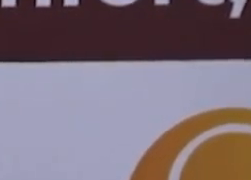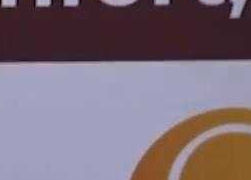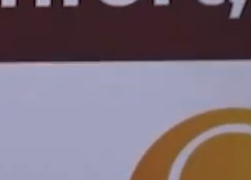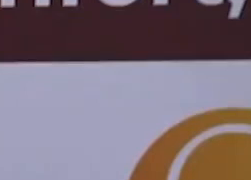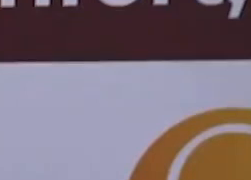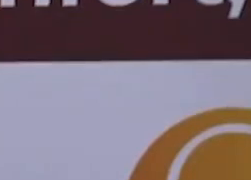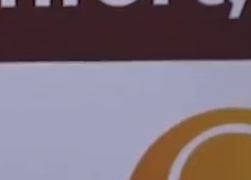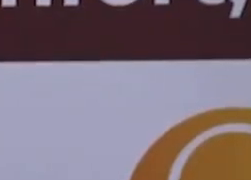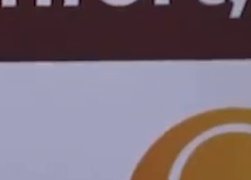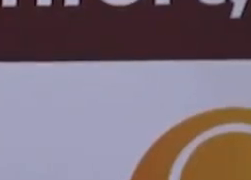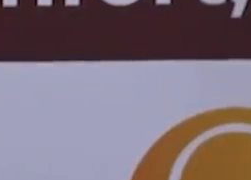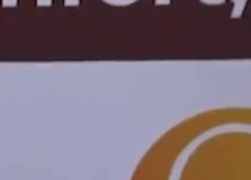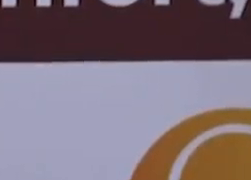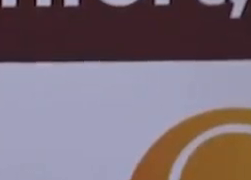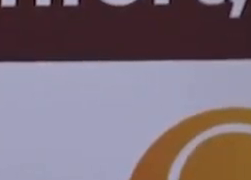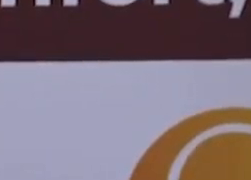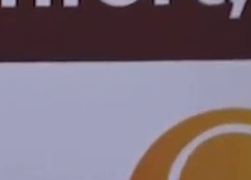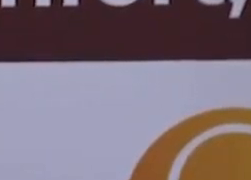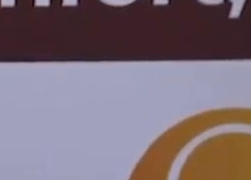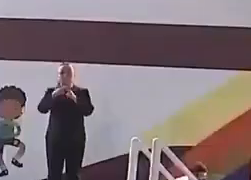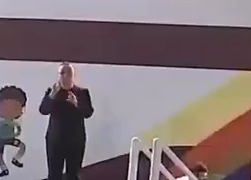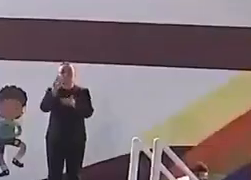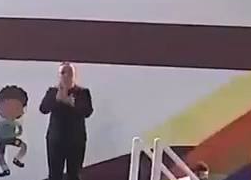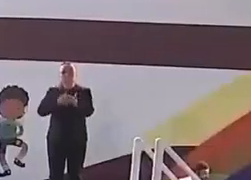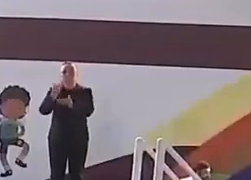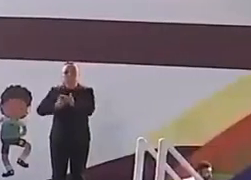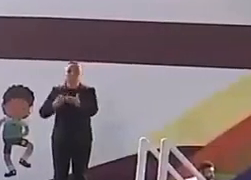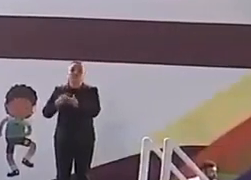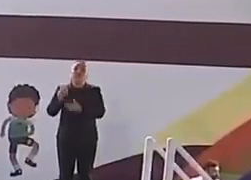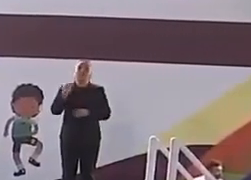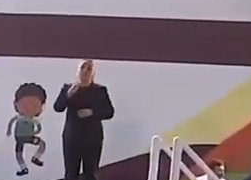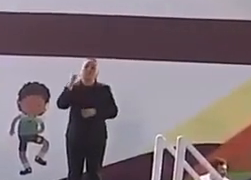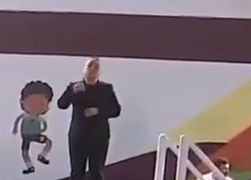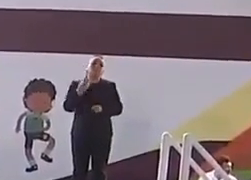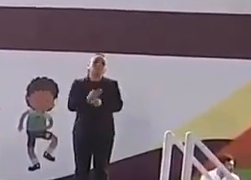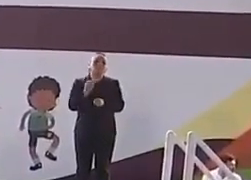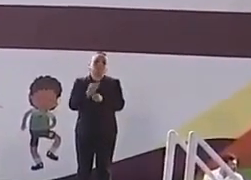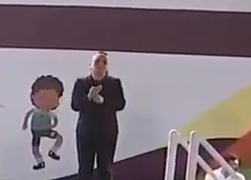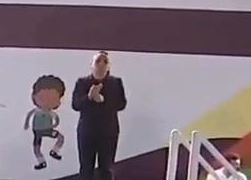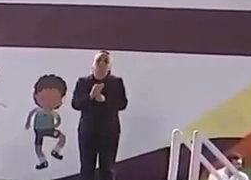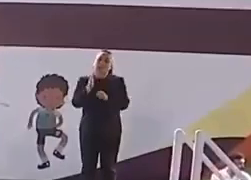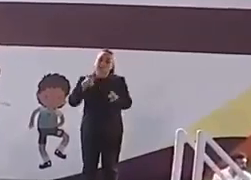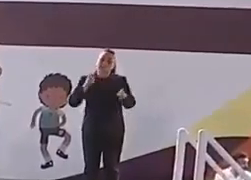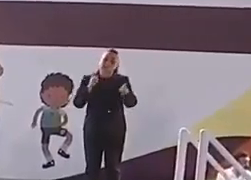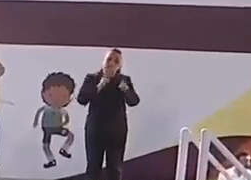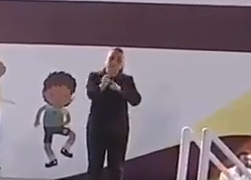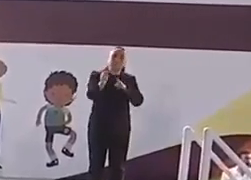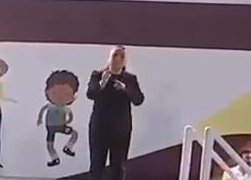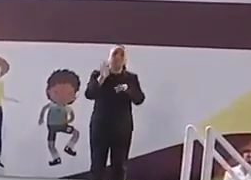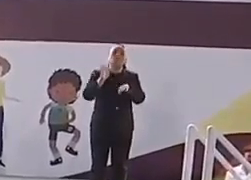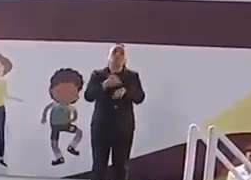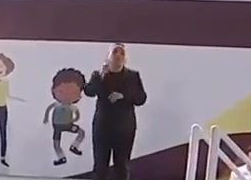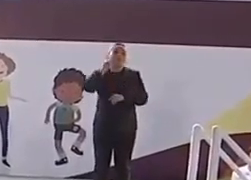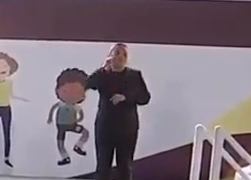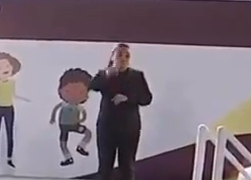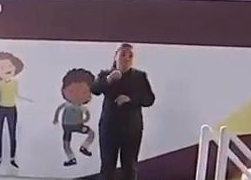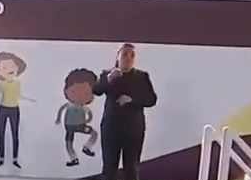sobre otras acciones pero me tengo que ir porque mañana